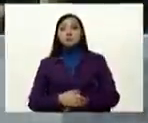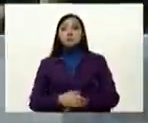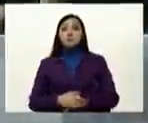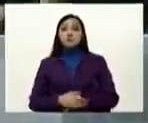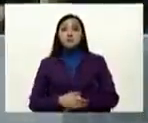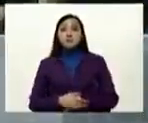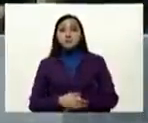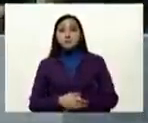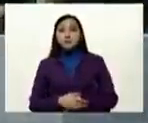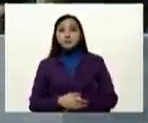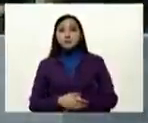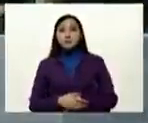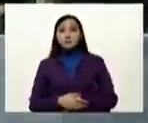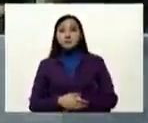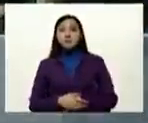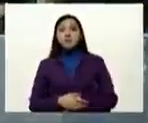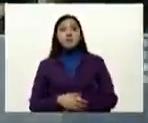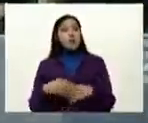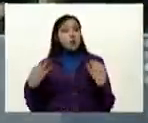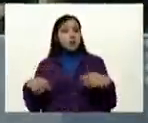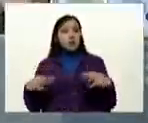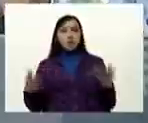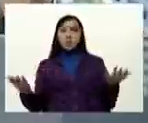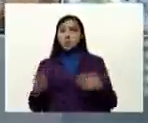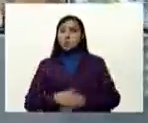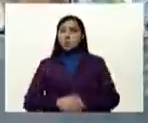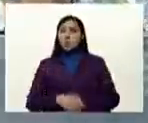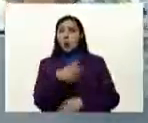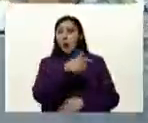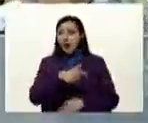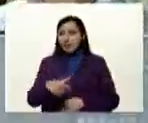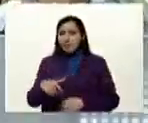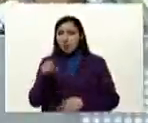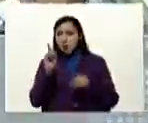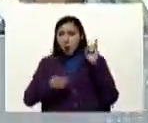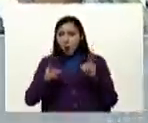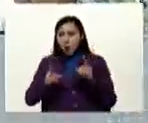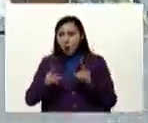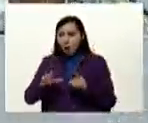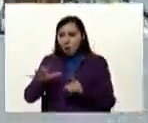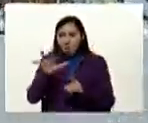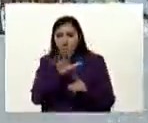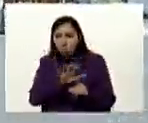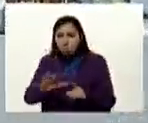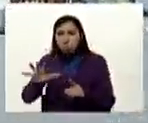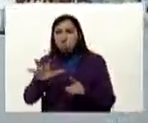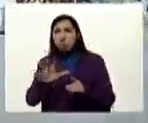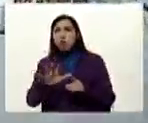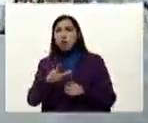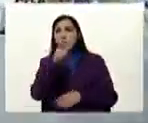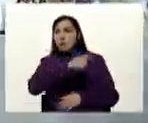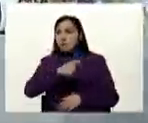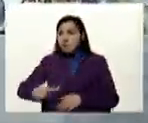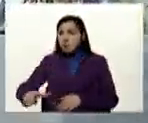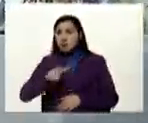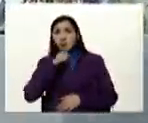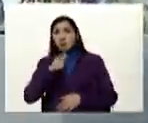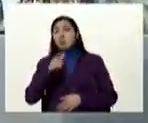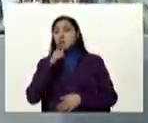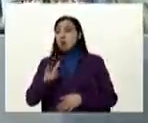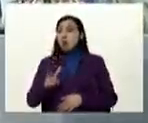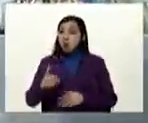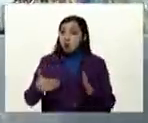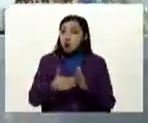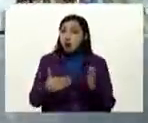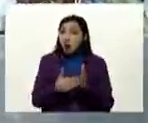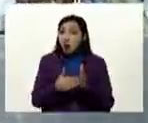Así de sencillo. Hay quienes quisieron sabotear. Hay pelucones que quisieron sabotear